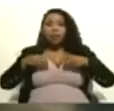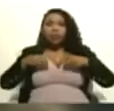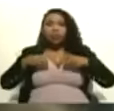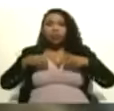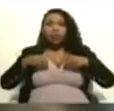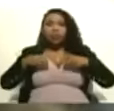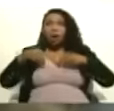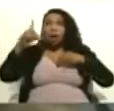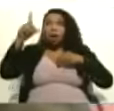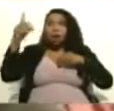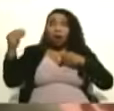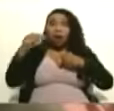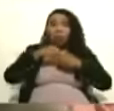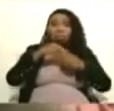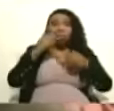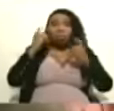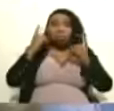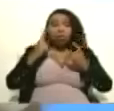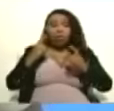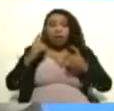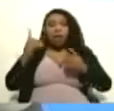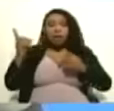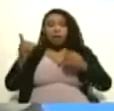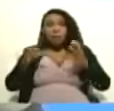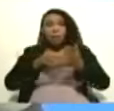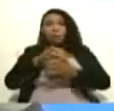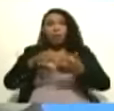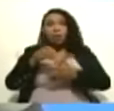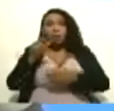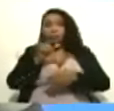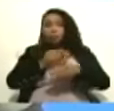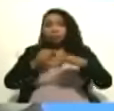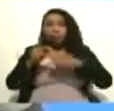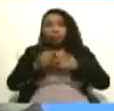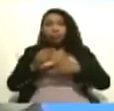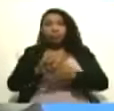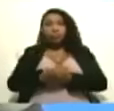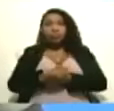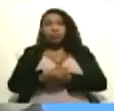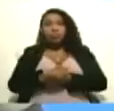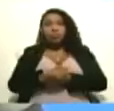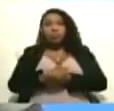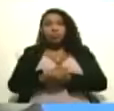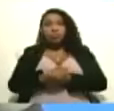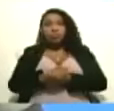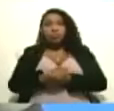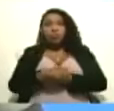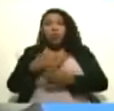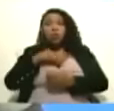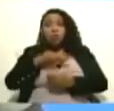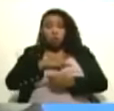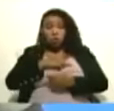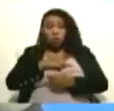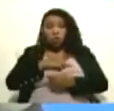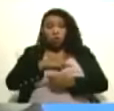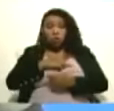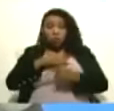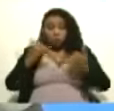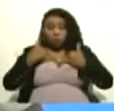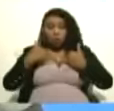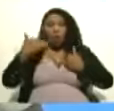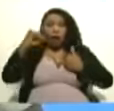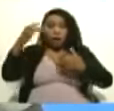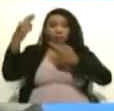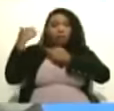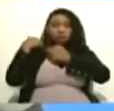aceptaremos en el tema de la controversia por la guayan equiv no lo aceptamos estamos obligados a defender y a